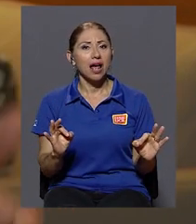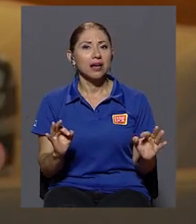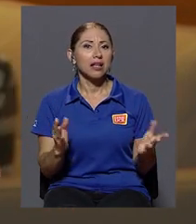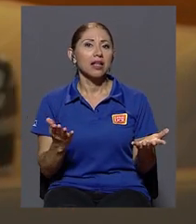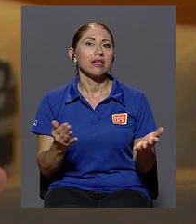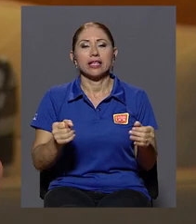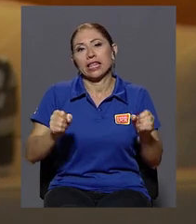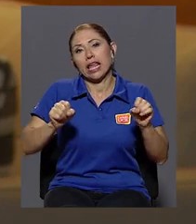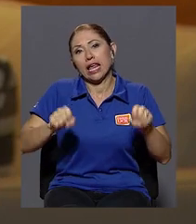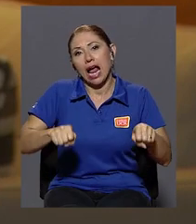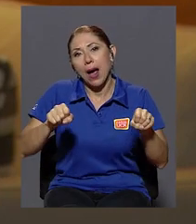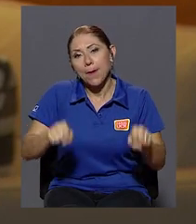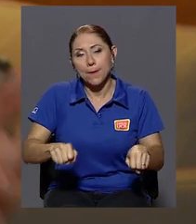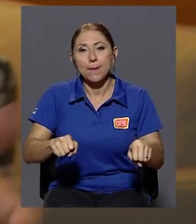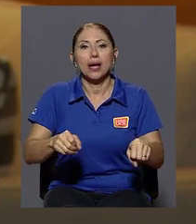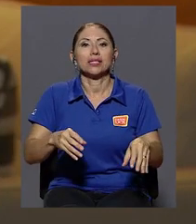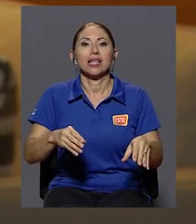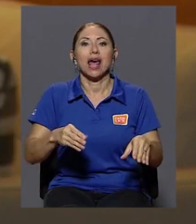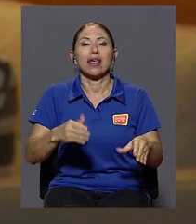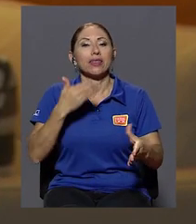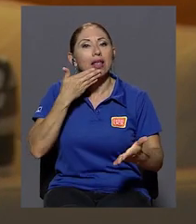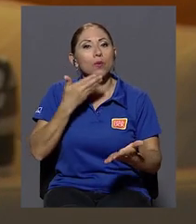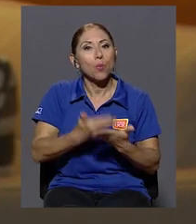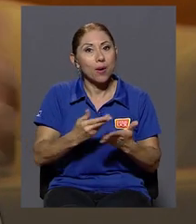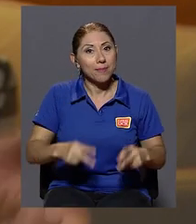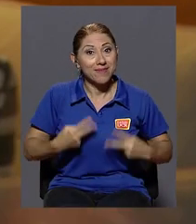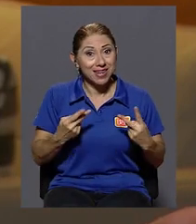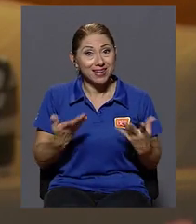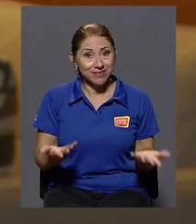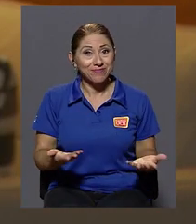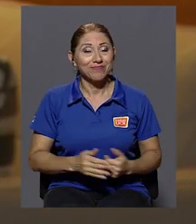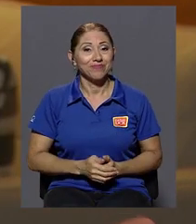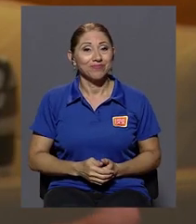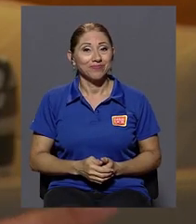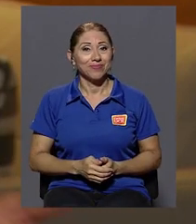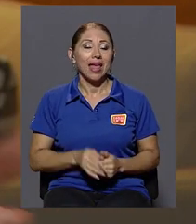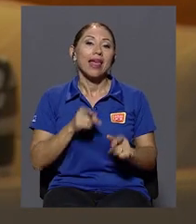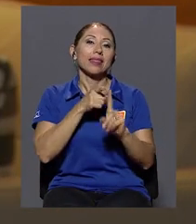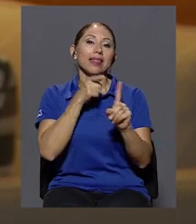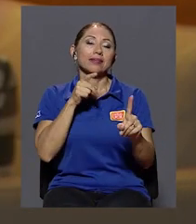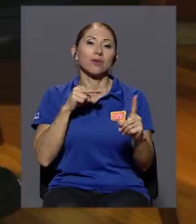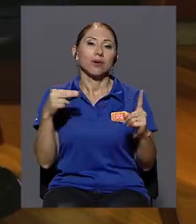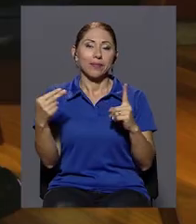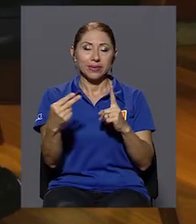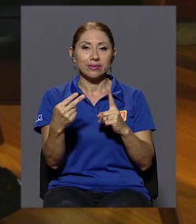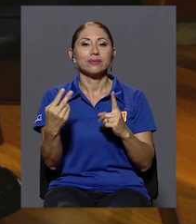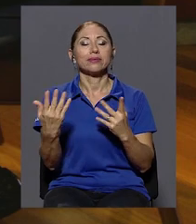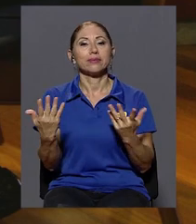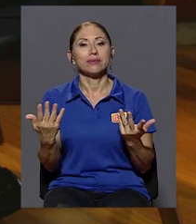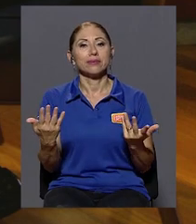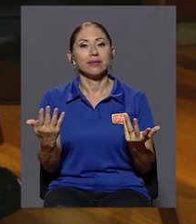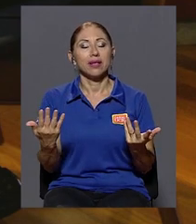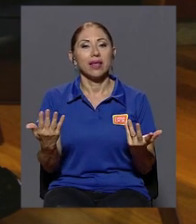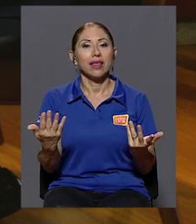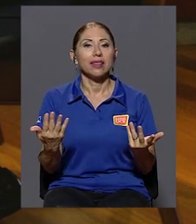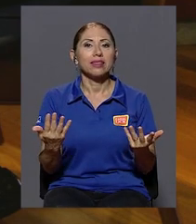podríamos denominar la capacidad del buen vivir, ¿no? Desde una